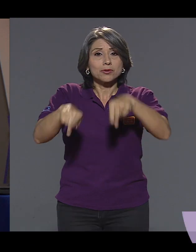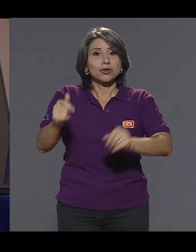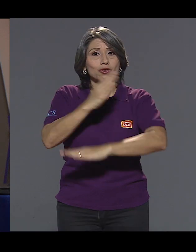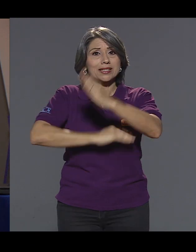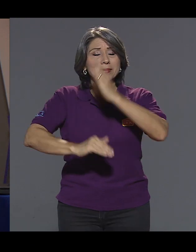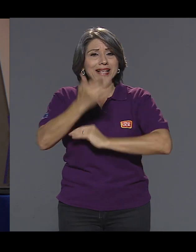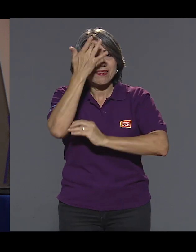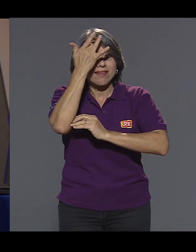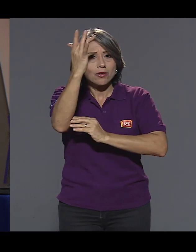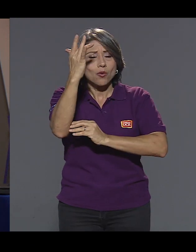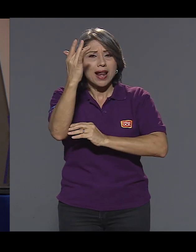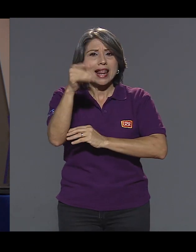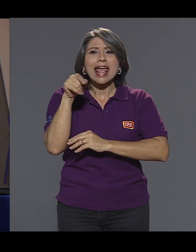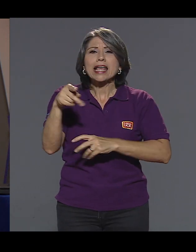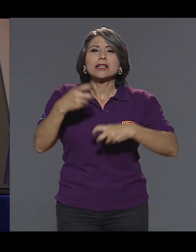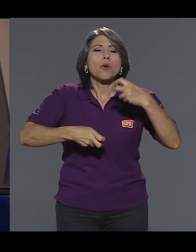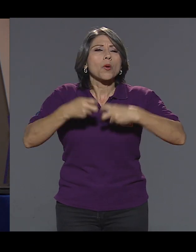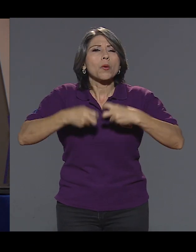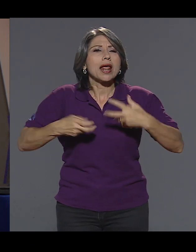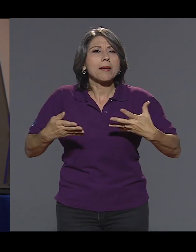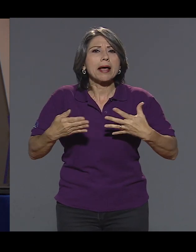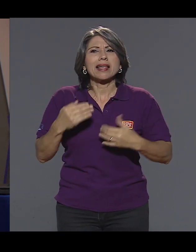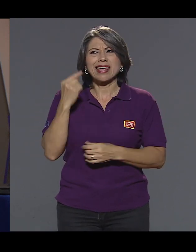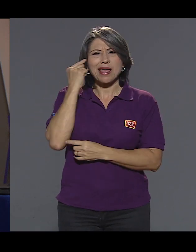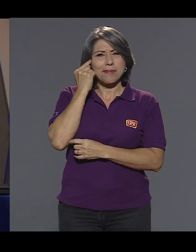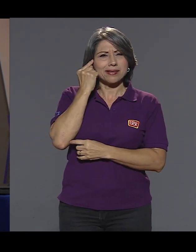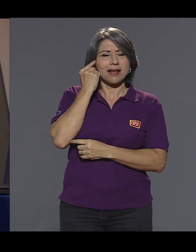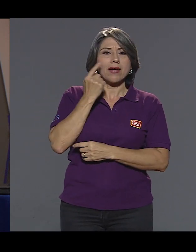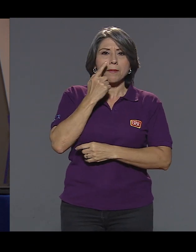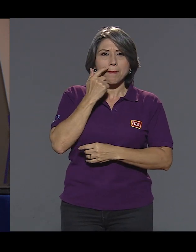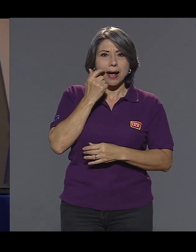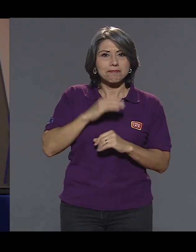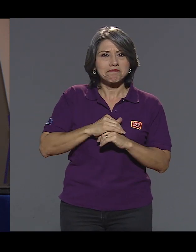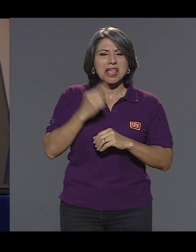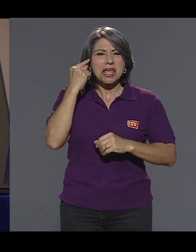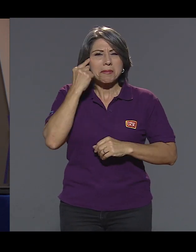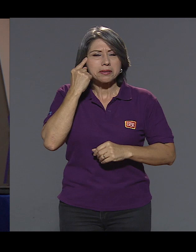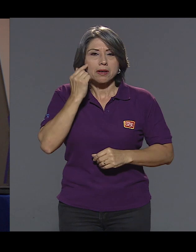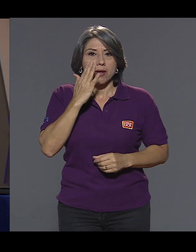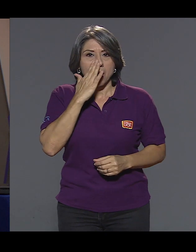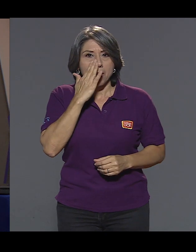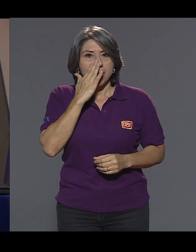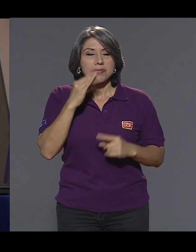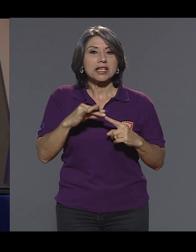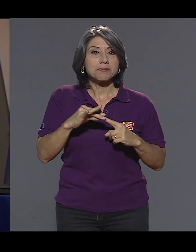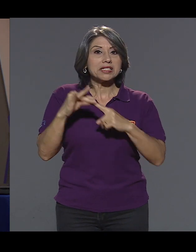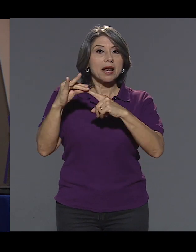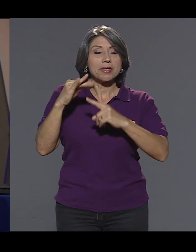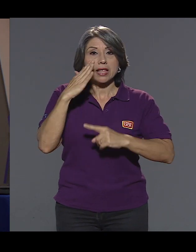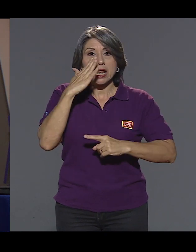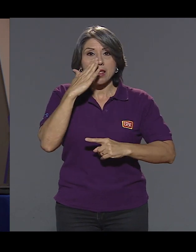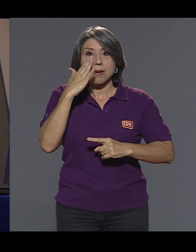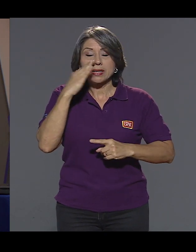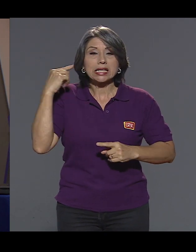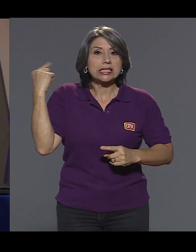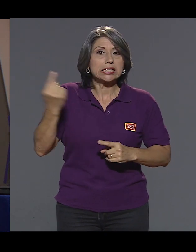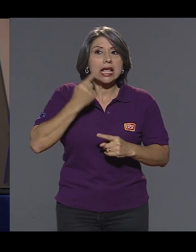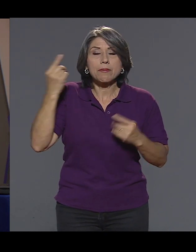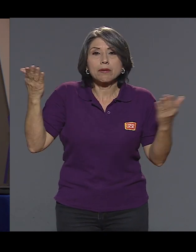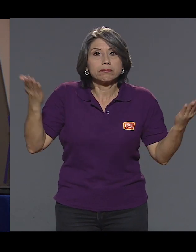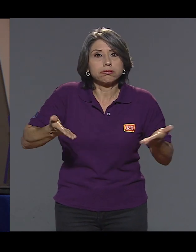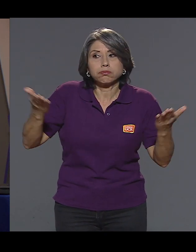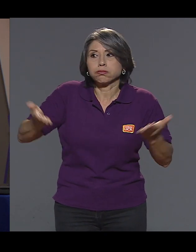de qué pensaba el papá y la mamá, y sobre todo las mamás, que es las que están multipresentes, sobre